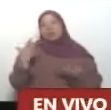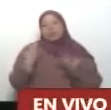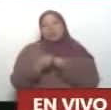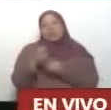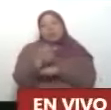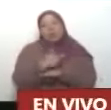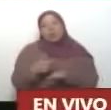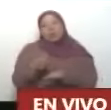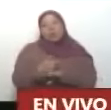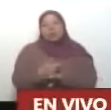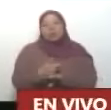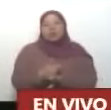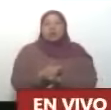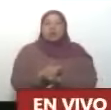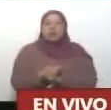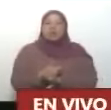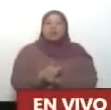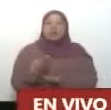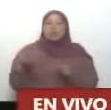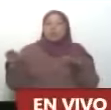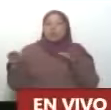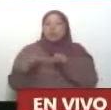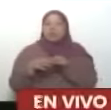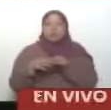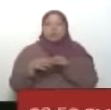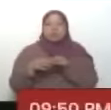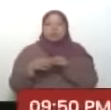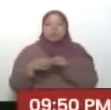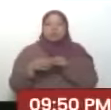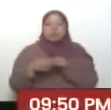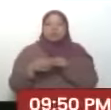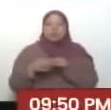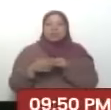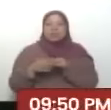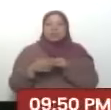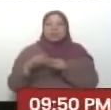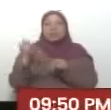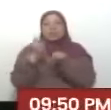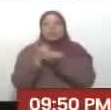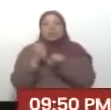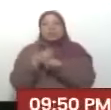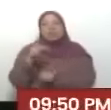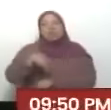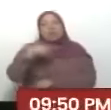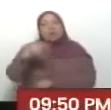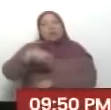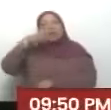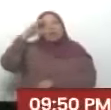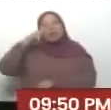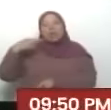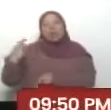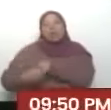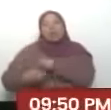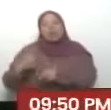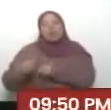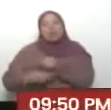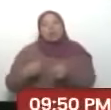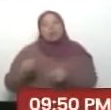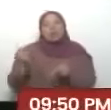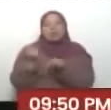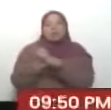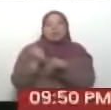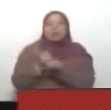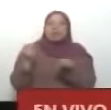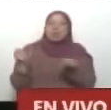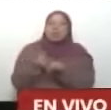lo vieron, es un equipo, es un alto mando político-militar de la revolución, es un colectivo,